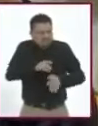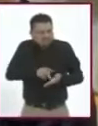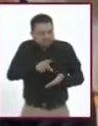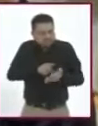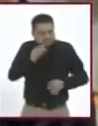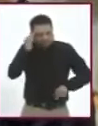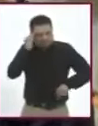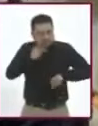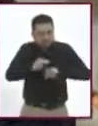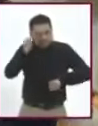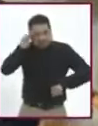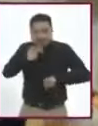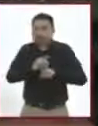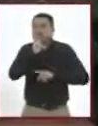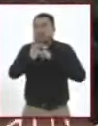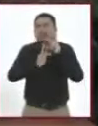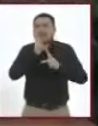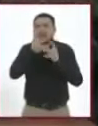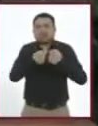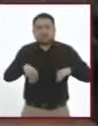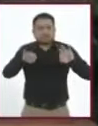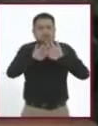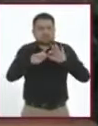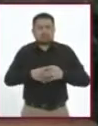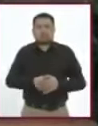memorizar palabras clave.